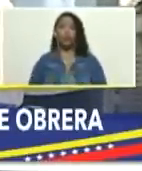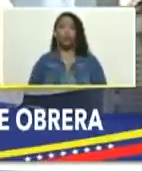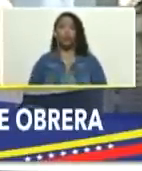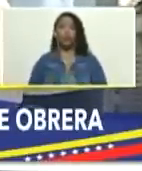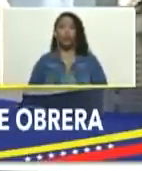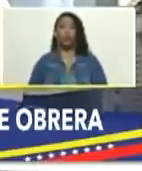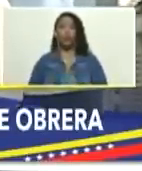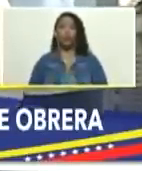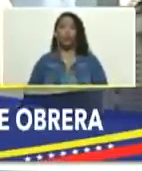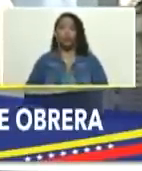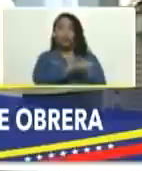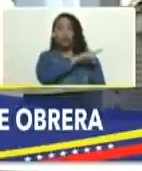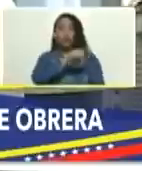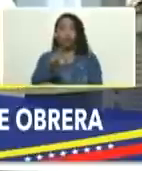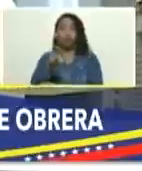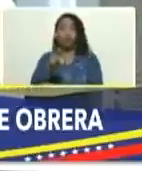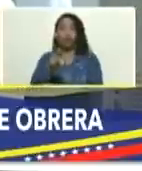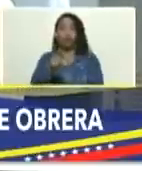Mandado hecho.